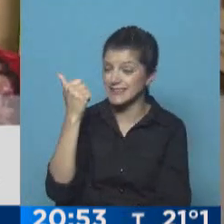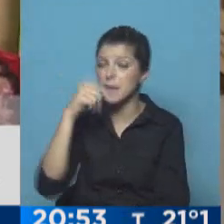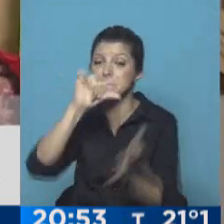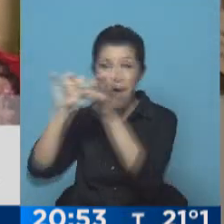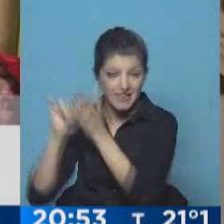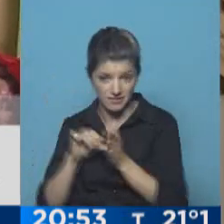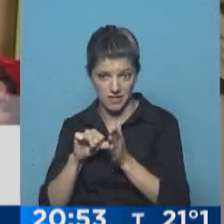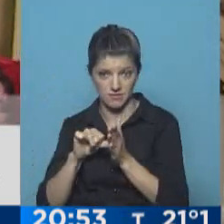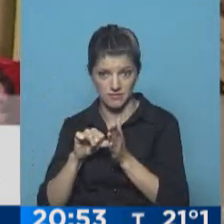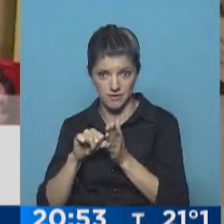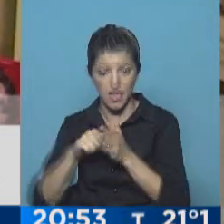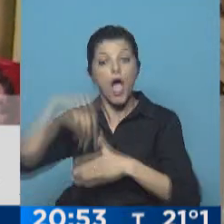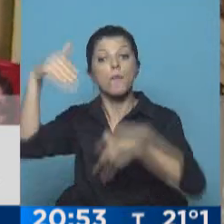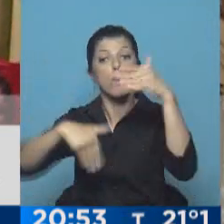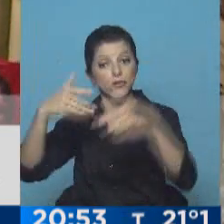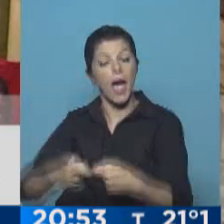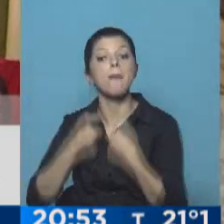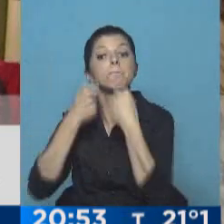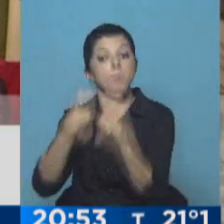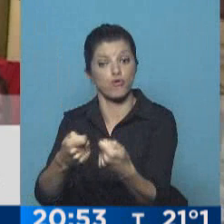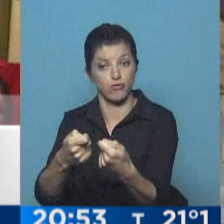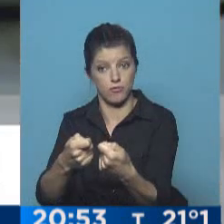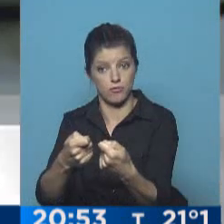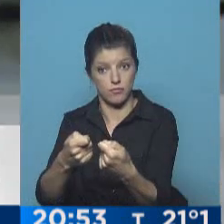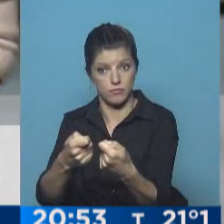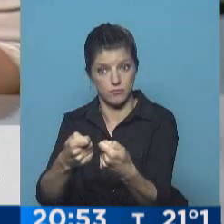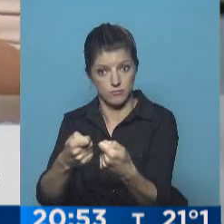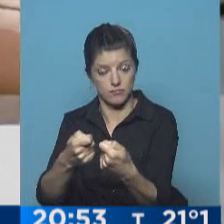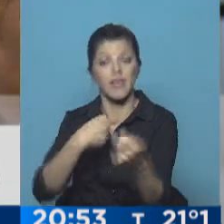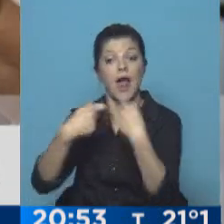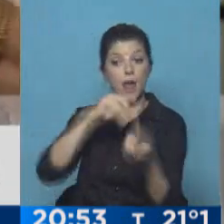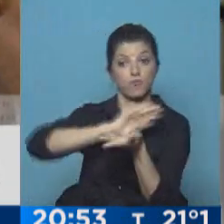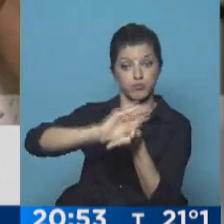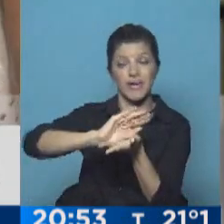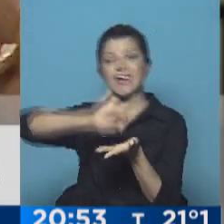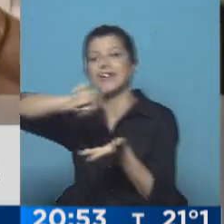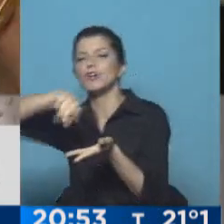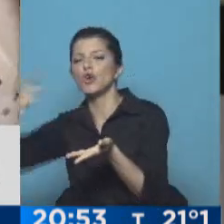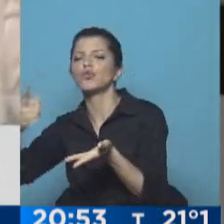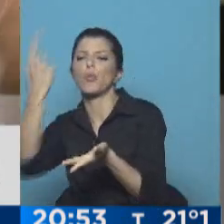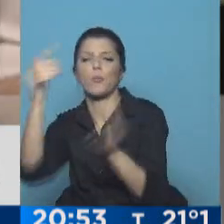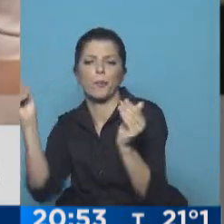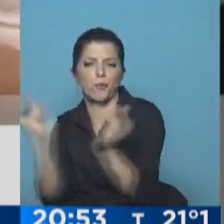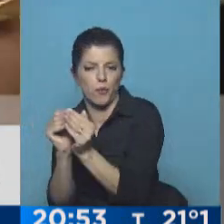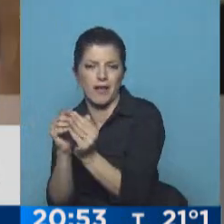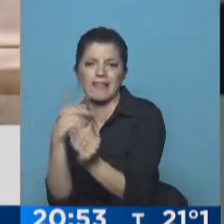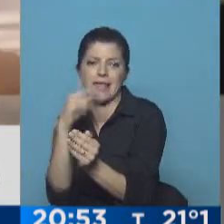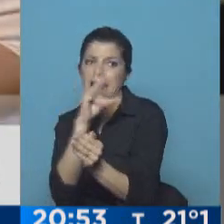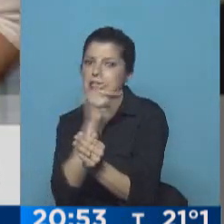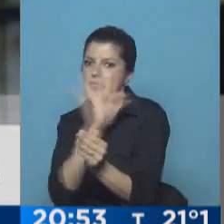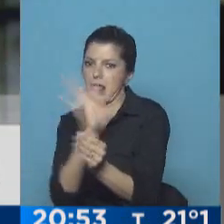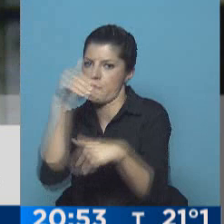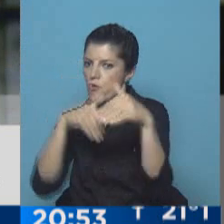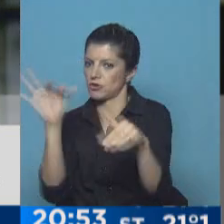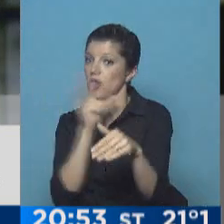países hayan decidido votar positivamente otros no menos importante abstenerse y